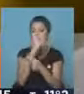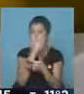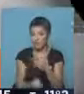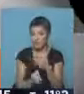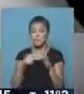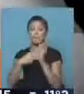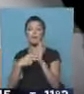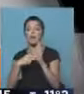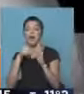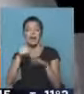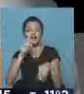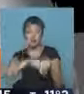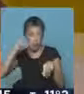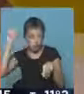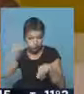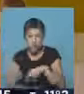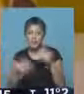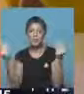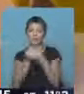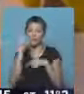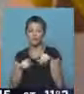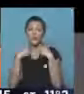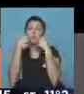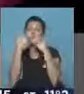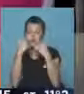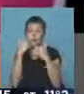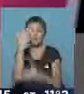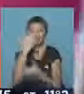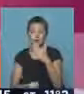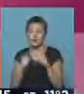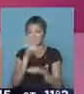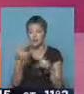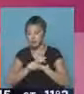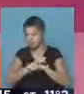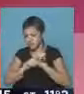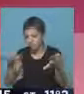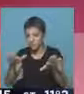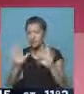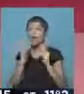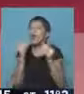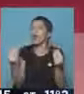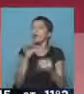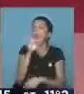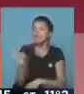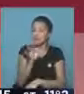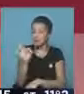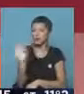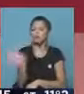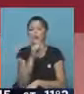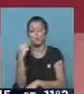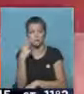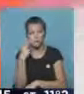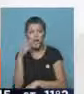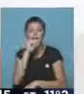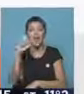por millones de usuarios que no recibieron advertencias. ¿Cómo actúa el virus? Es de una variedad conocida como